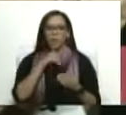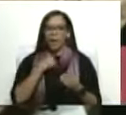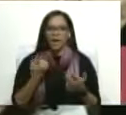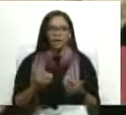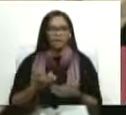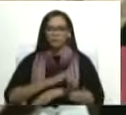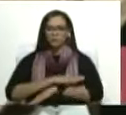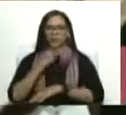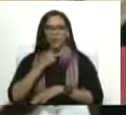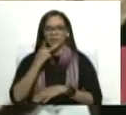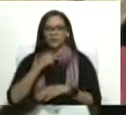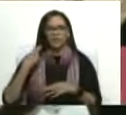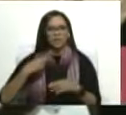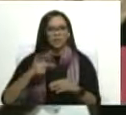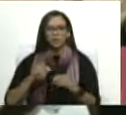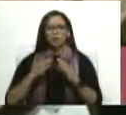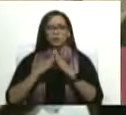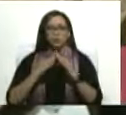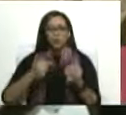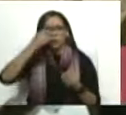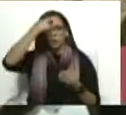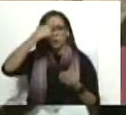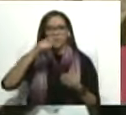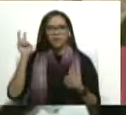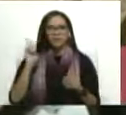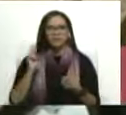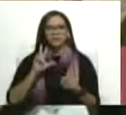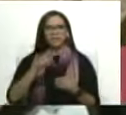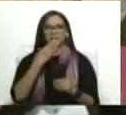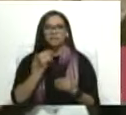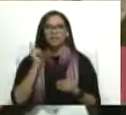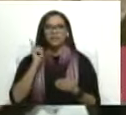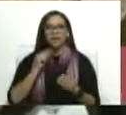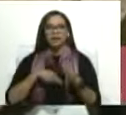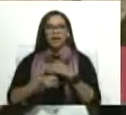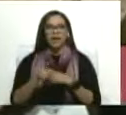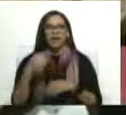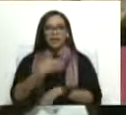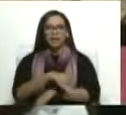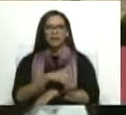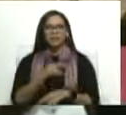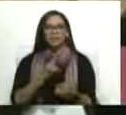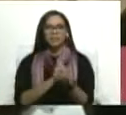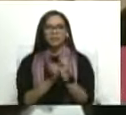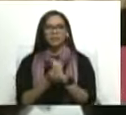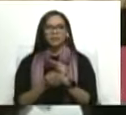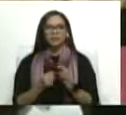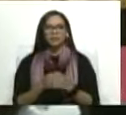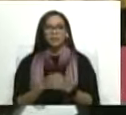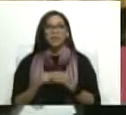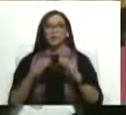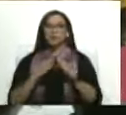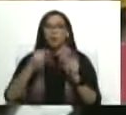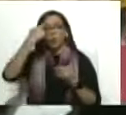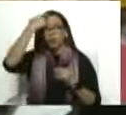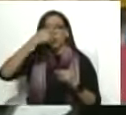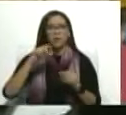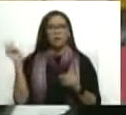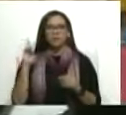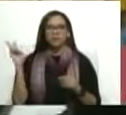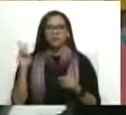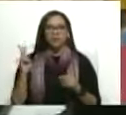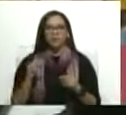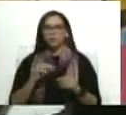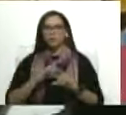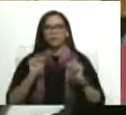ni religioso, todo el pueblo venezolano el 3 de diciembre debe salir a las calles para este referéndum. Todo el pueblo venezolano, no